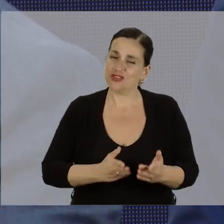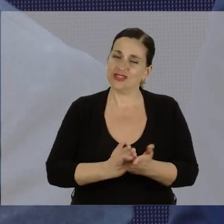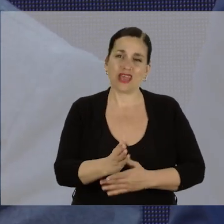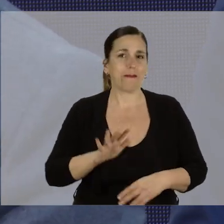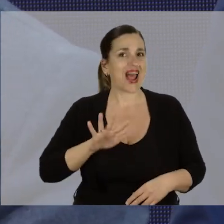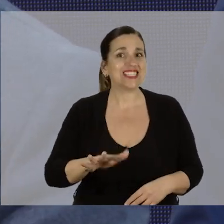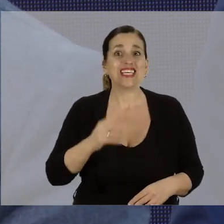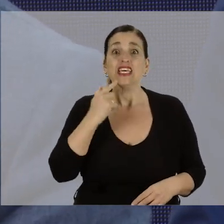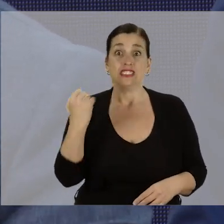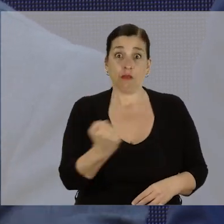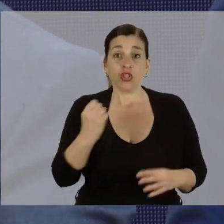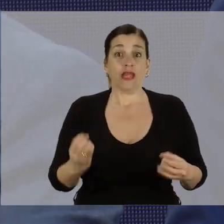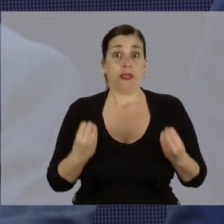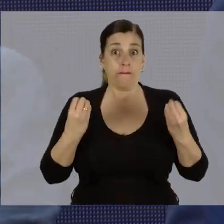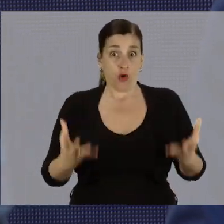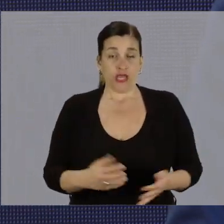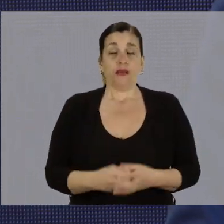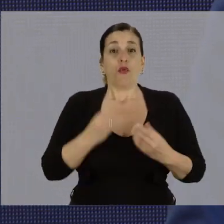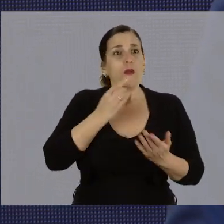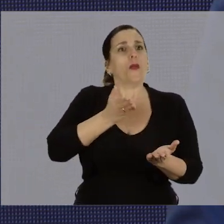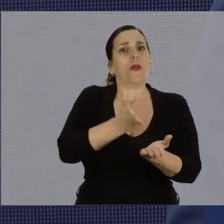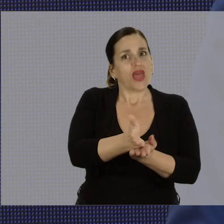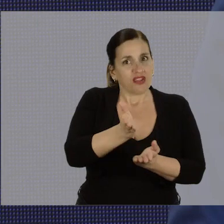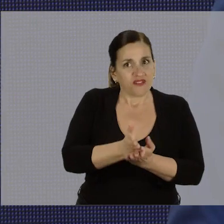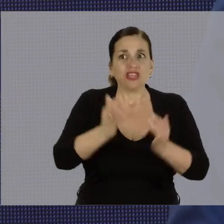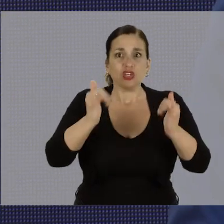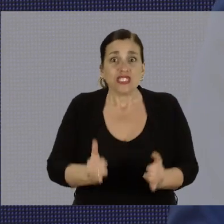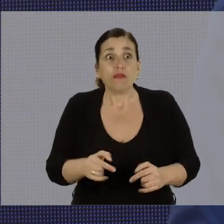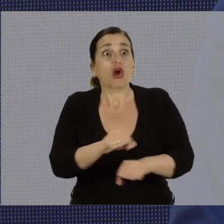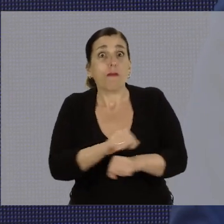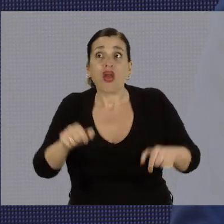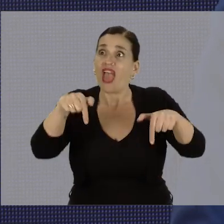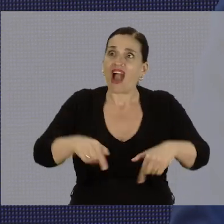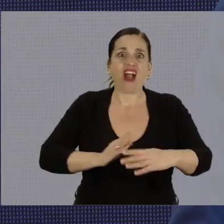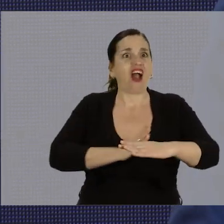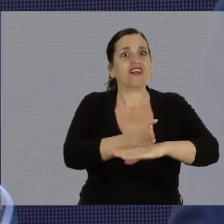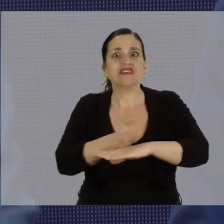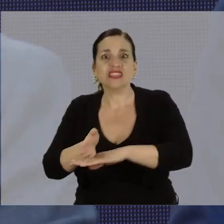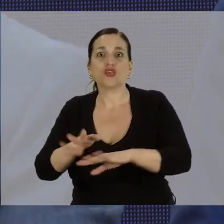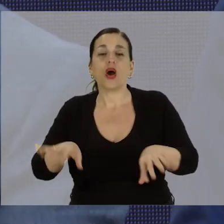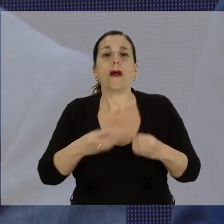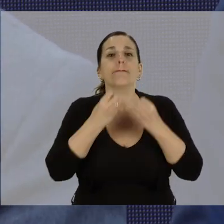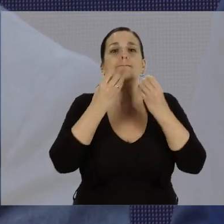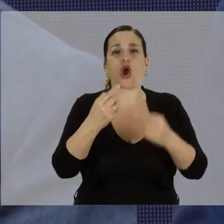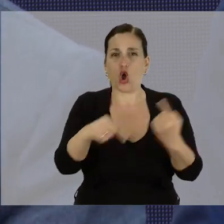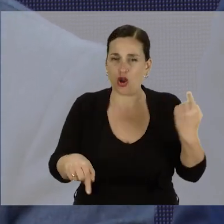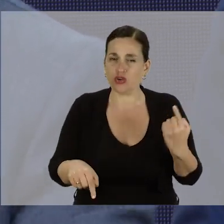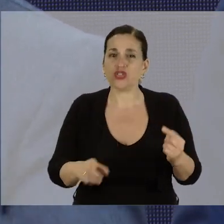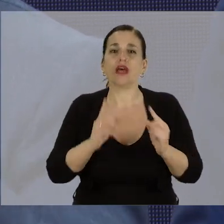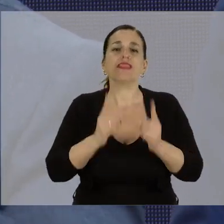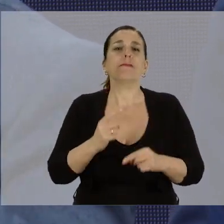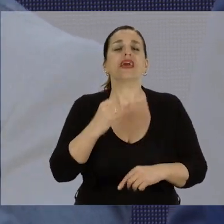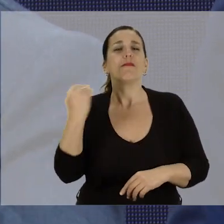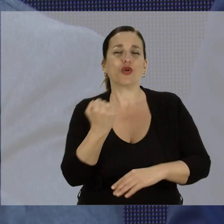ida y vuelta. Es importante por el beneficio, es importante porque pueden tener acceso a mejores cosas,